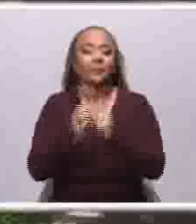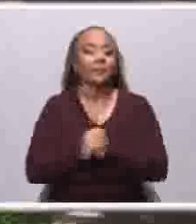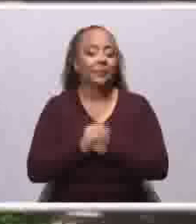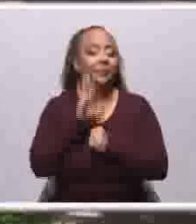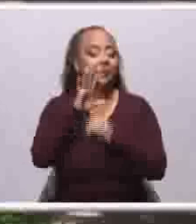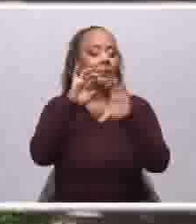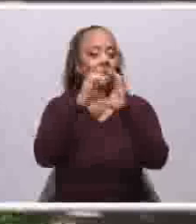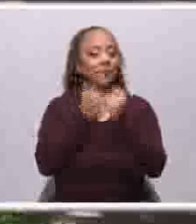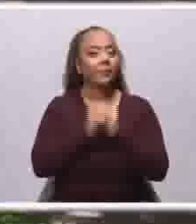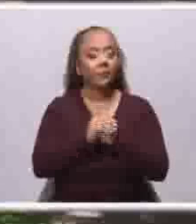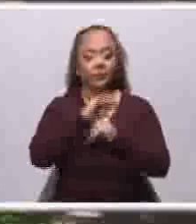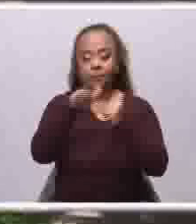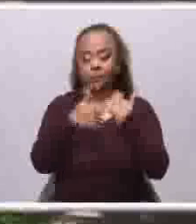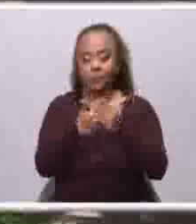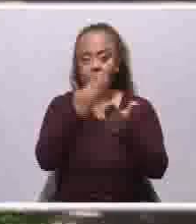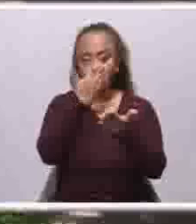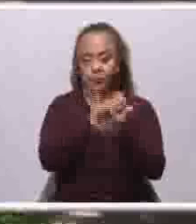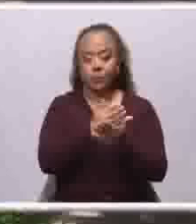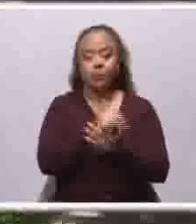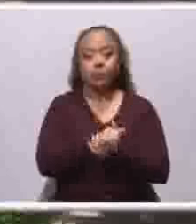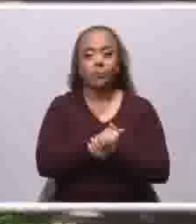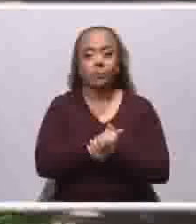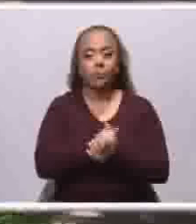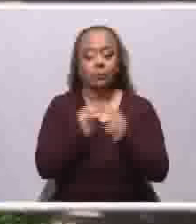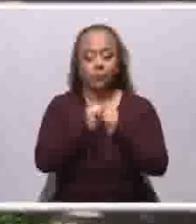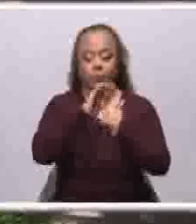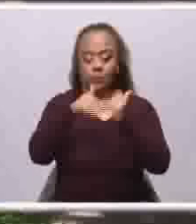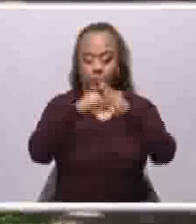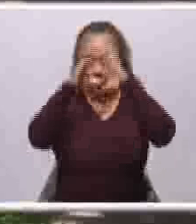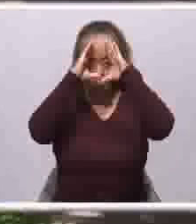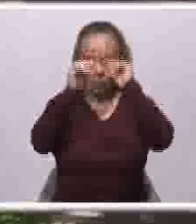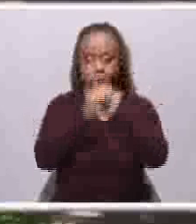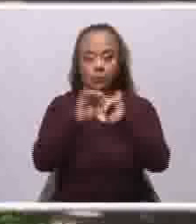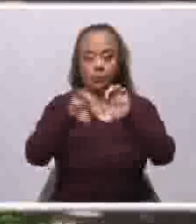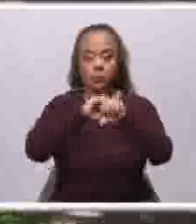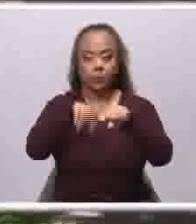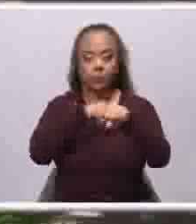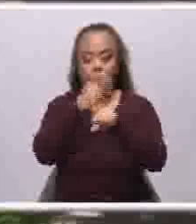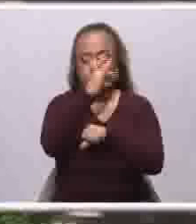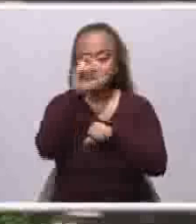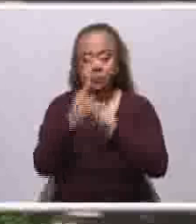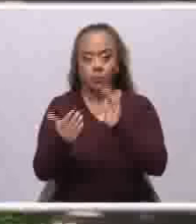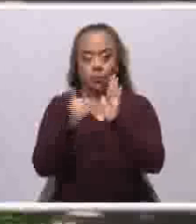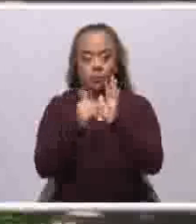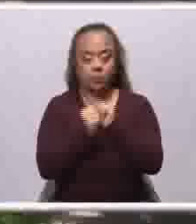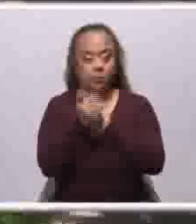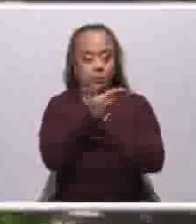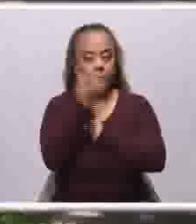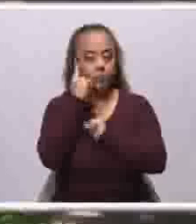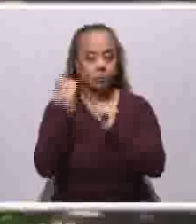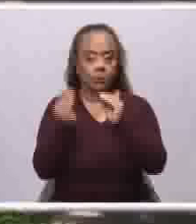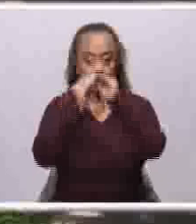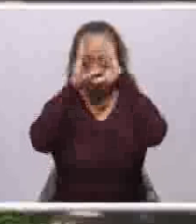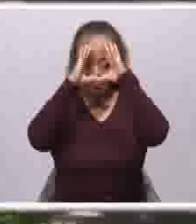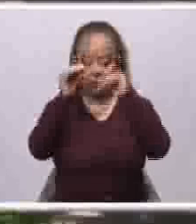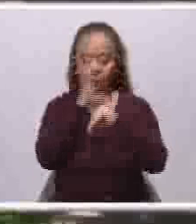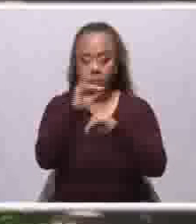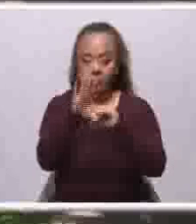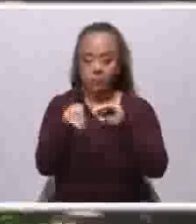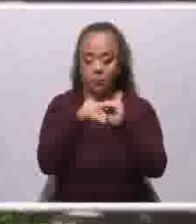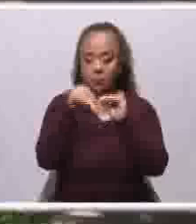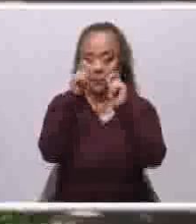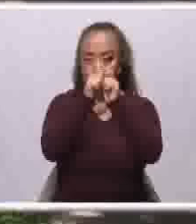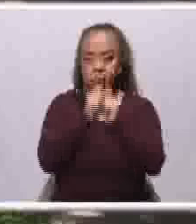respectivos clubes es todo por acá compañeros con toda la información de la selección nacional vuelvo con ustedes Para más información y ampliar el